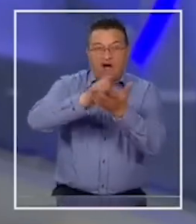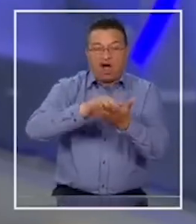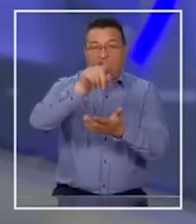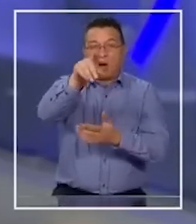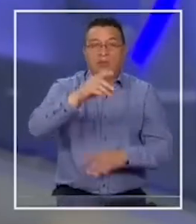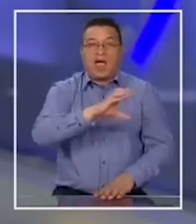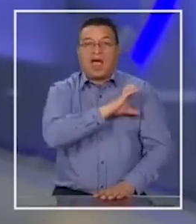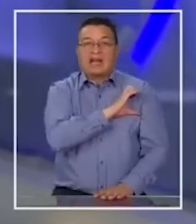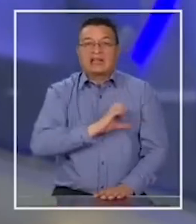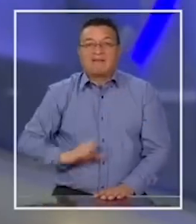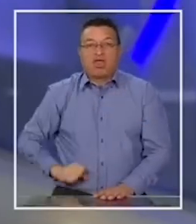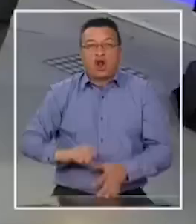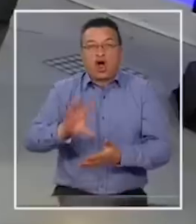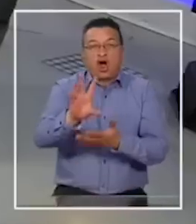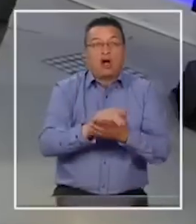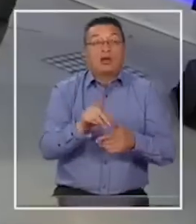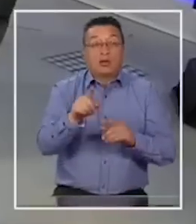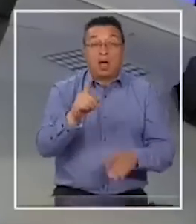Salvador